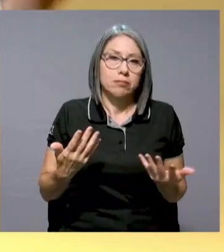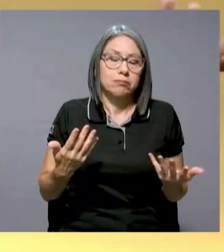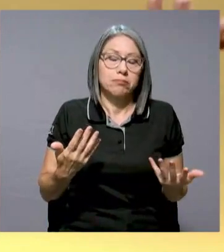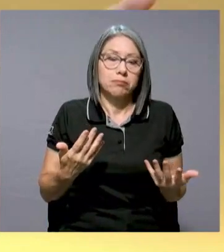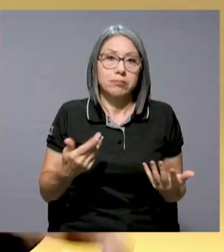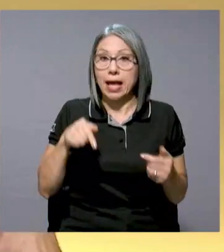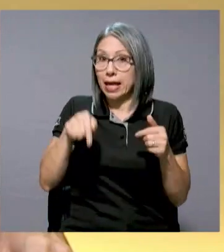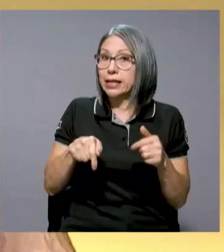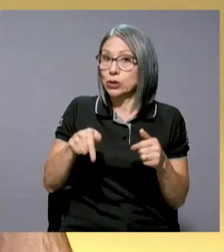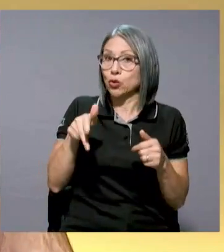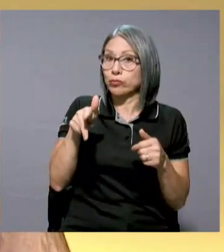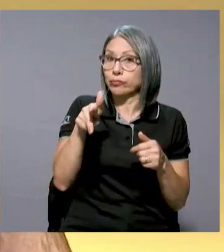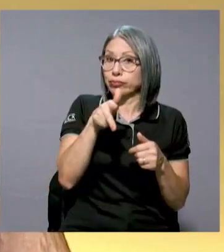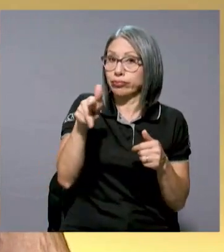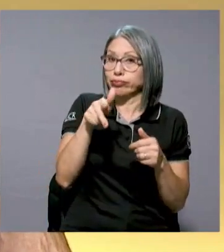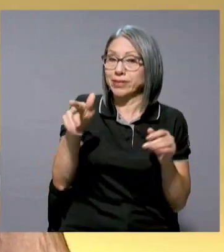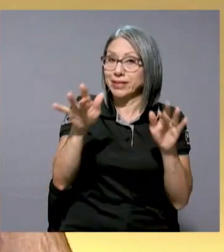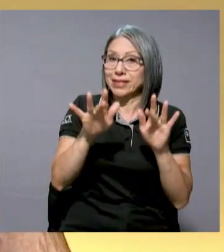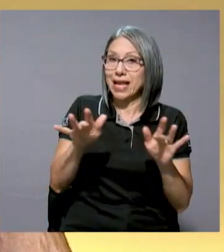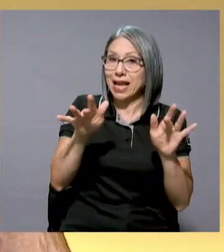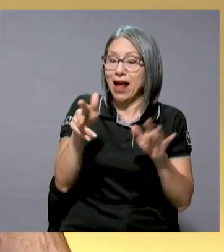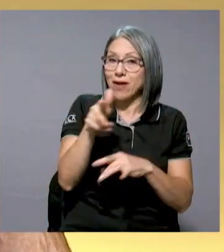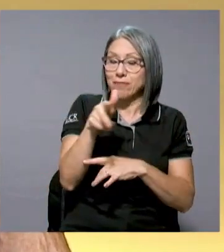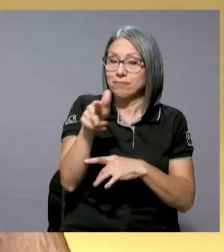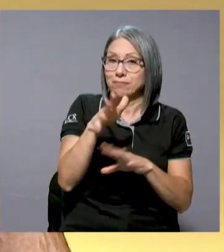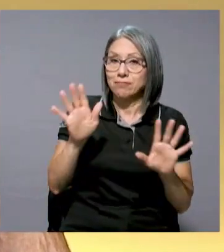se graba de manera que no...